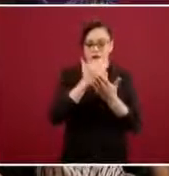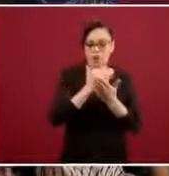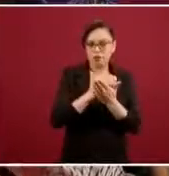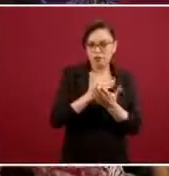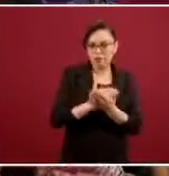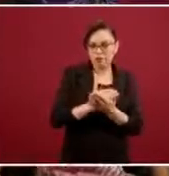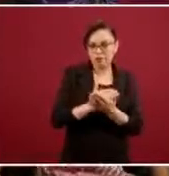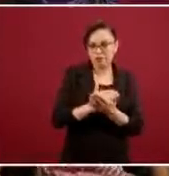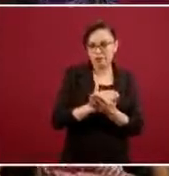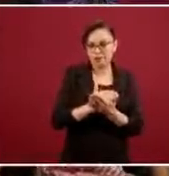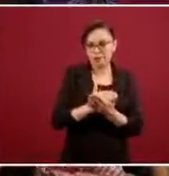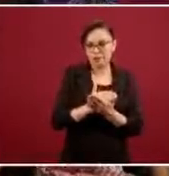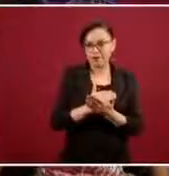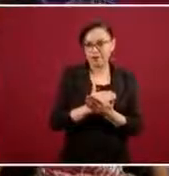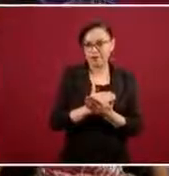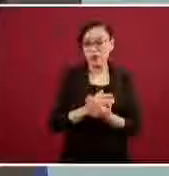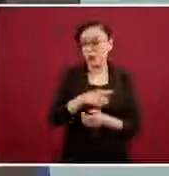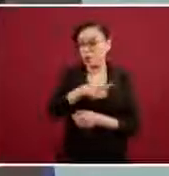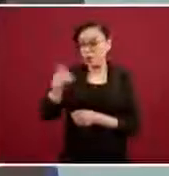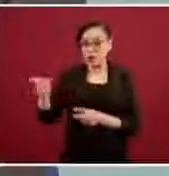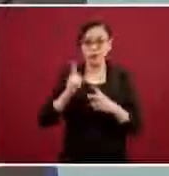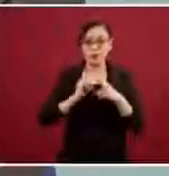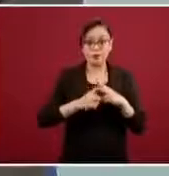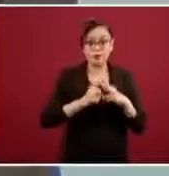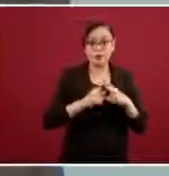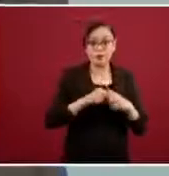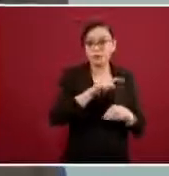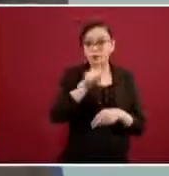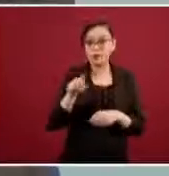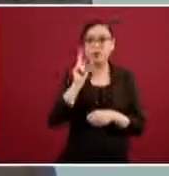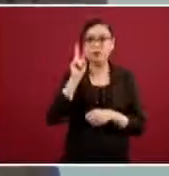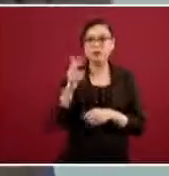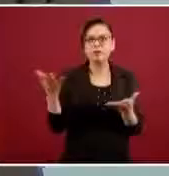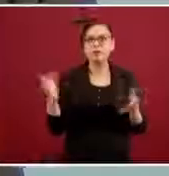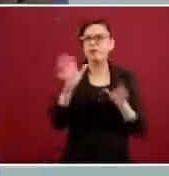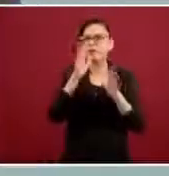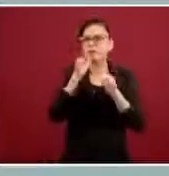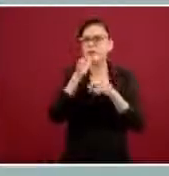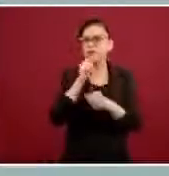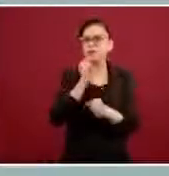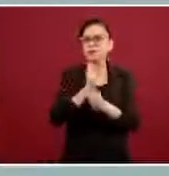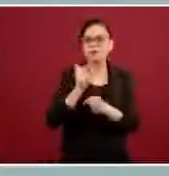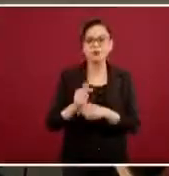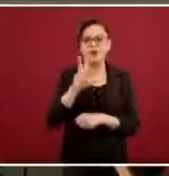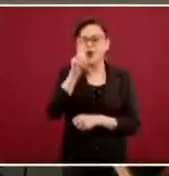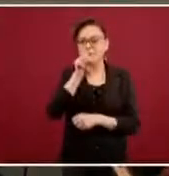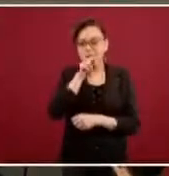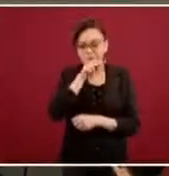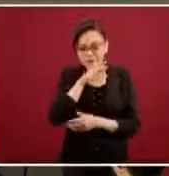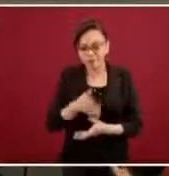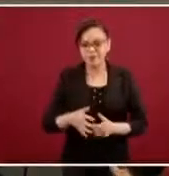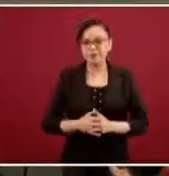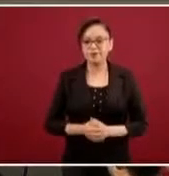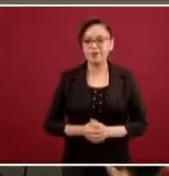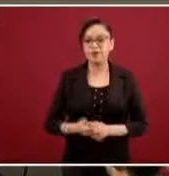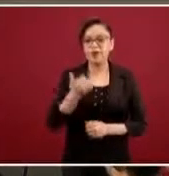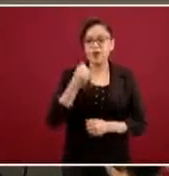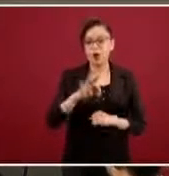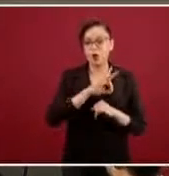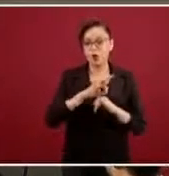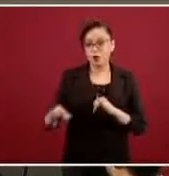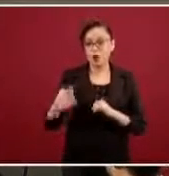angustie si usted está haciendo estos números y no los identifica. Finalmente tenemos la resultante, que son para esta